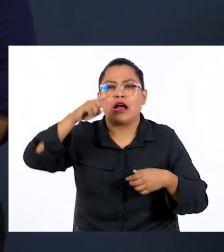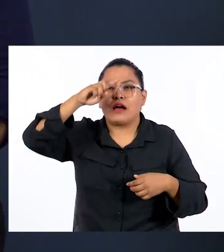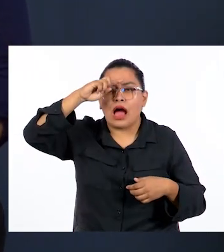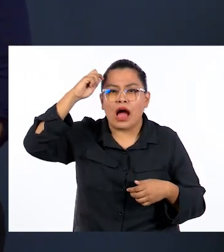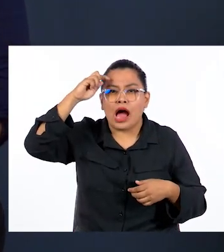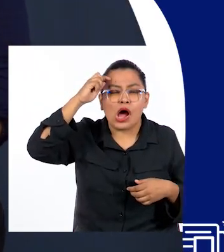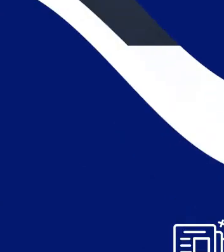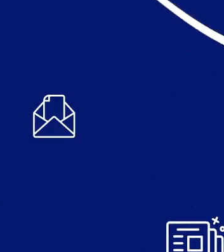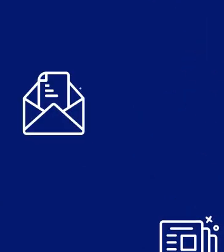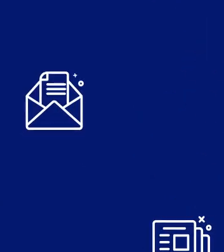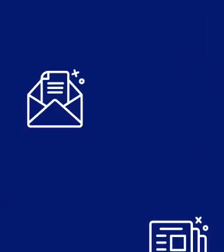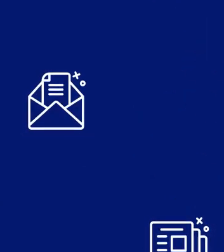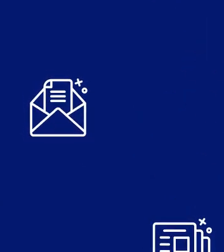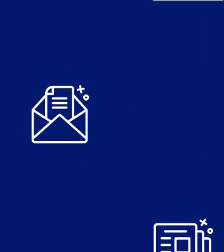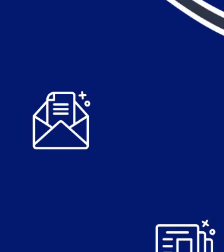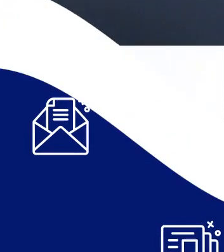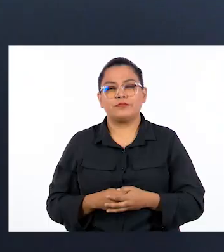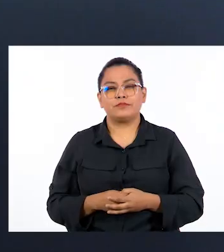cotidiano.